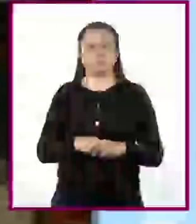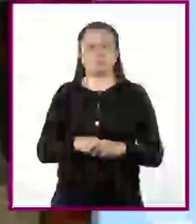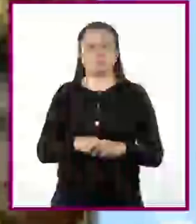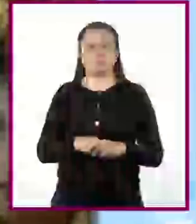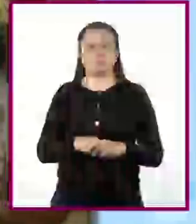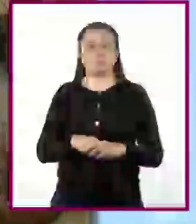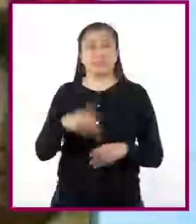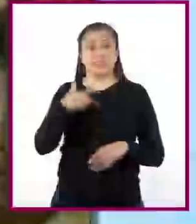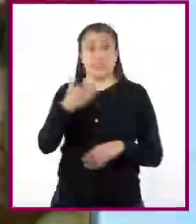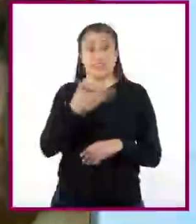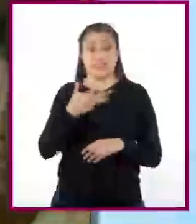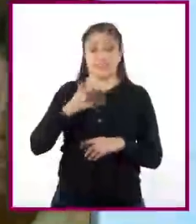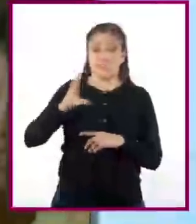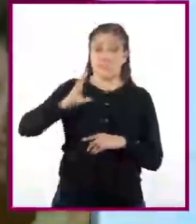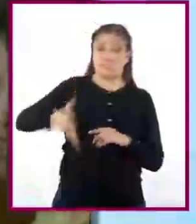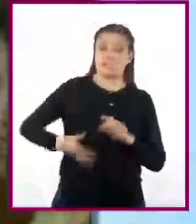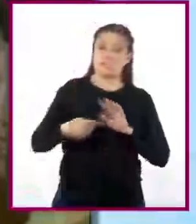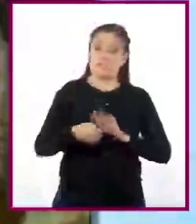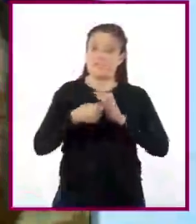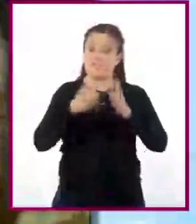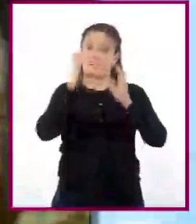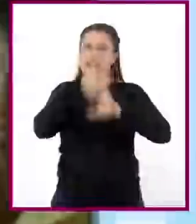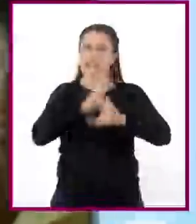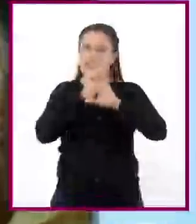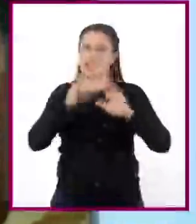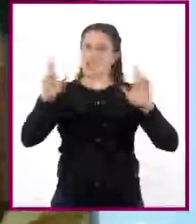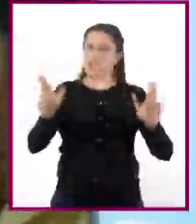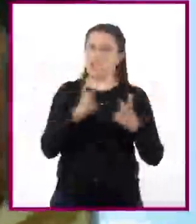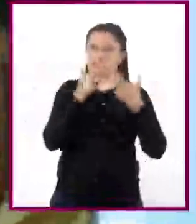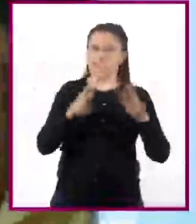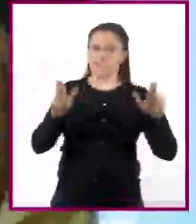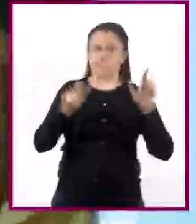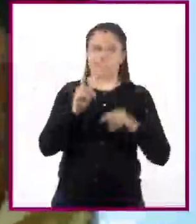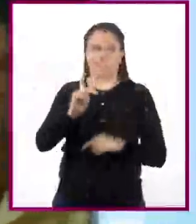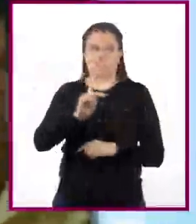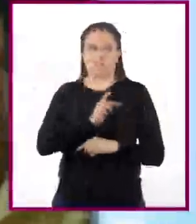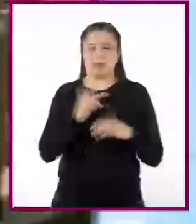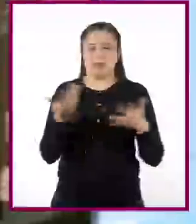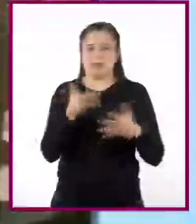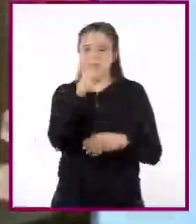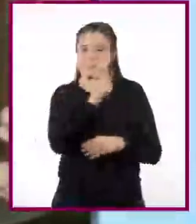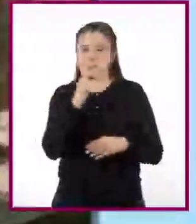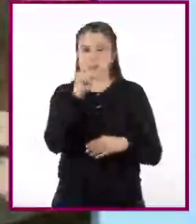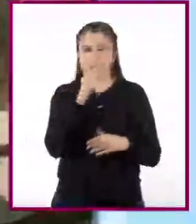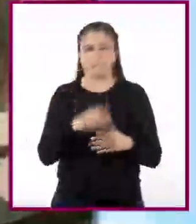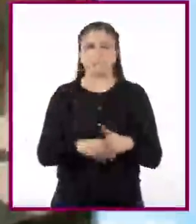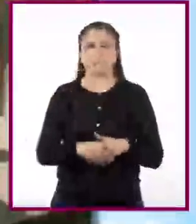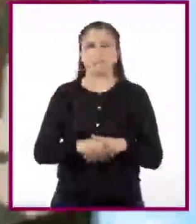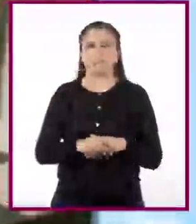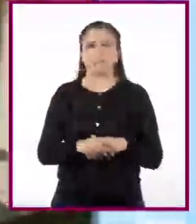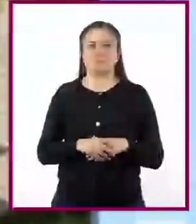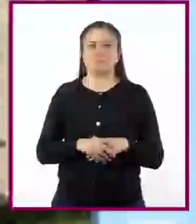Hasta tenemos el orgullo de cantar el himno nacional en nuestro idioma.